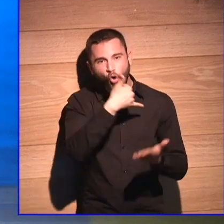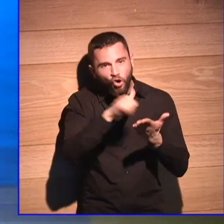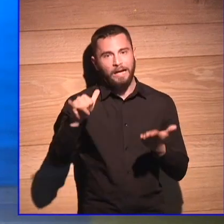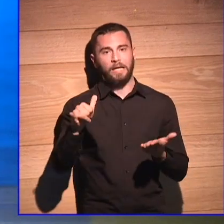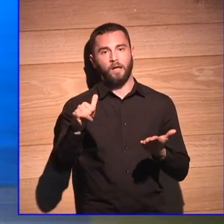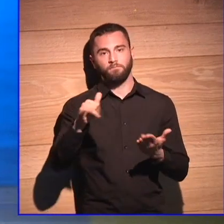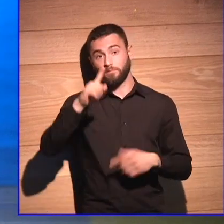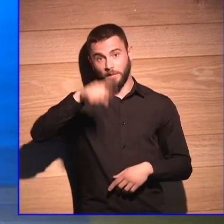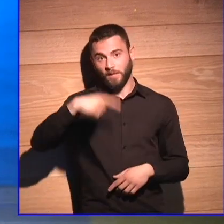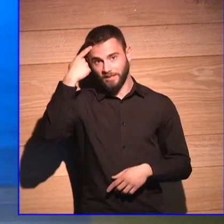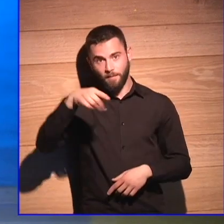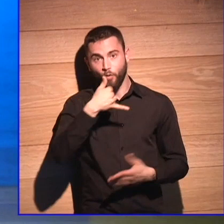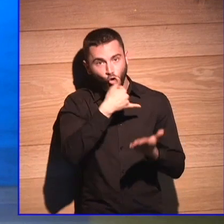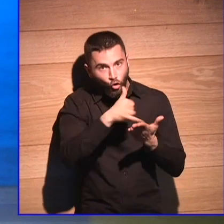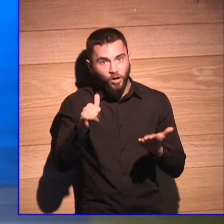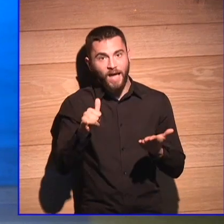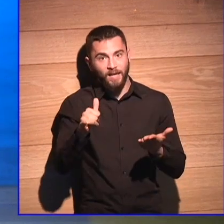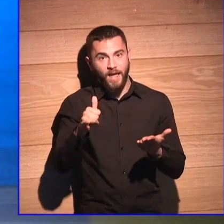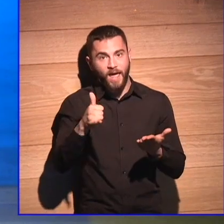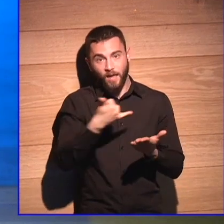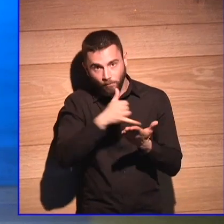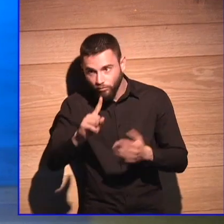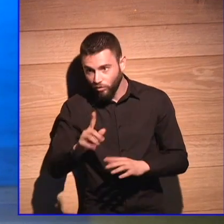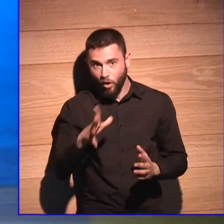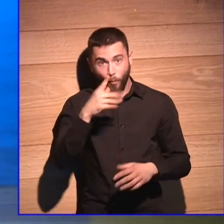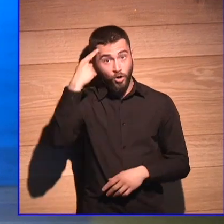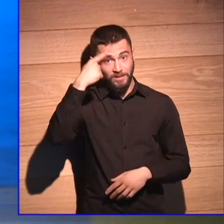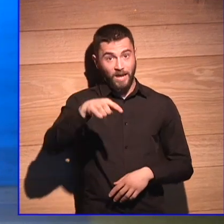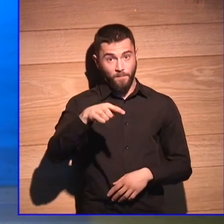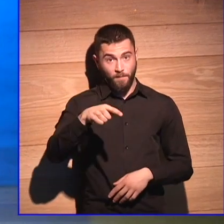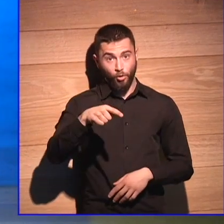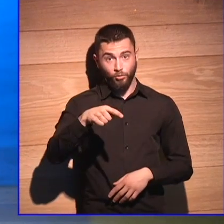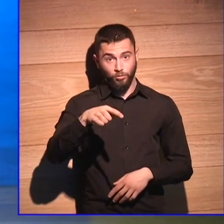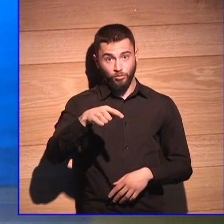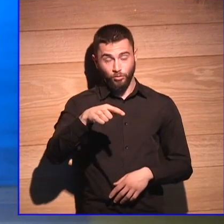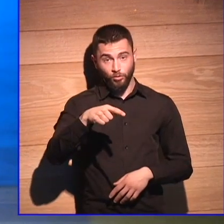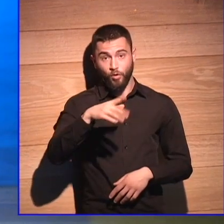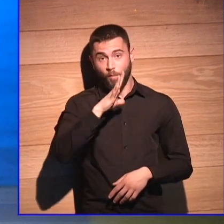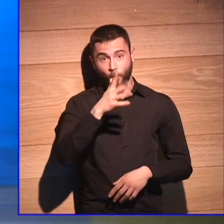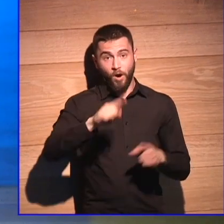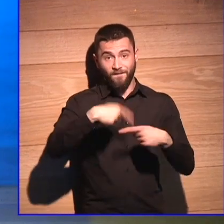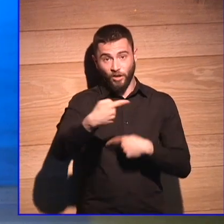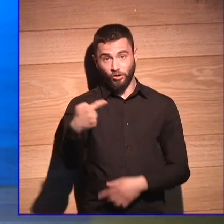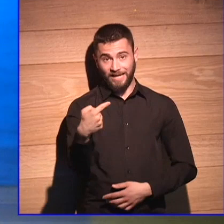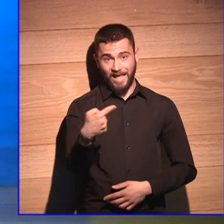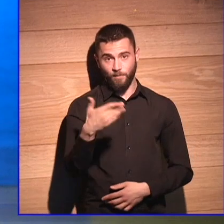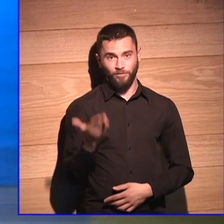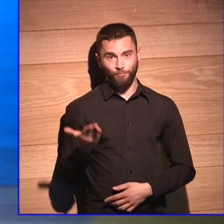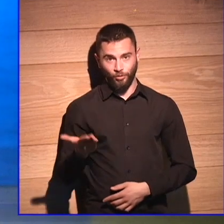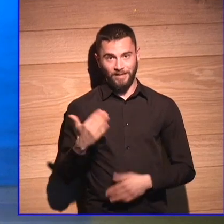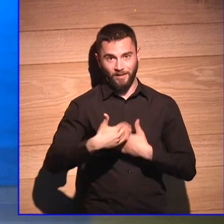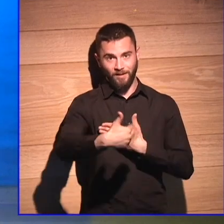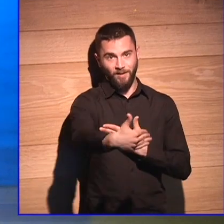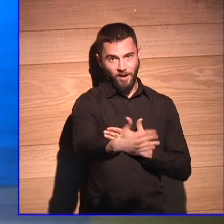también sabemos que la cocaína, pero no la tomamos, ¿no? Somos conscientes de que tiene unos efectos negativos importantes a